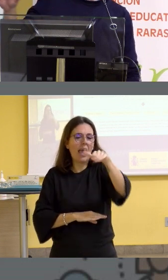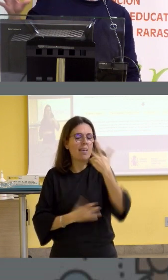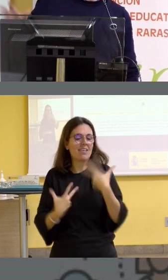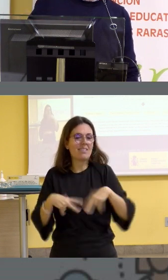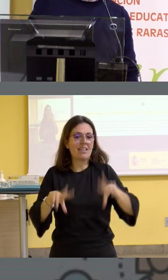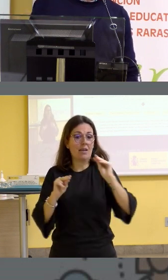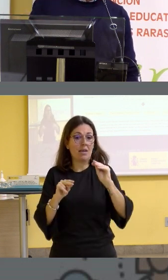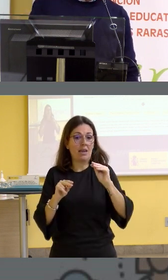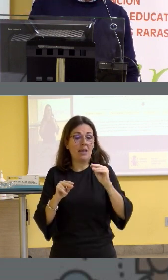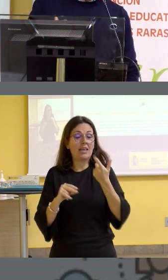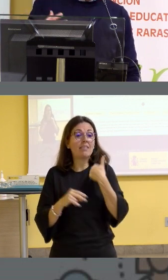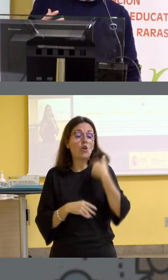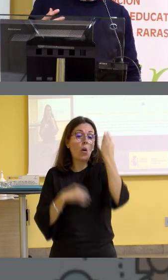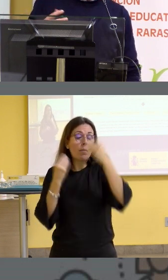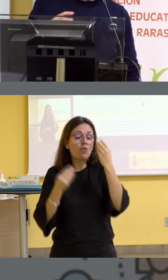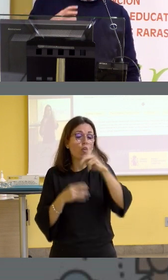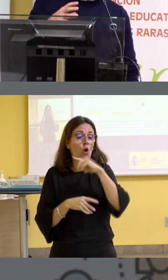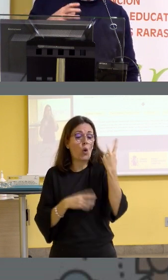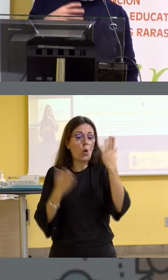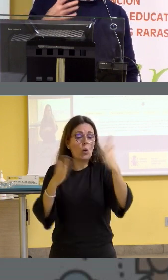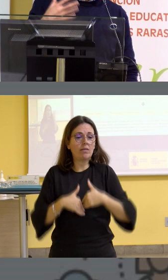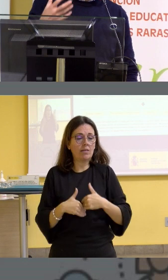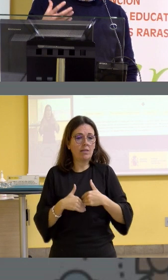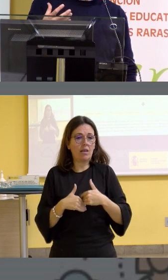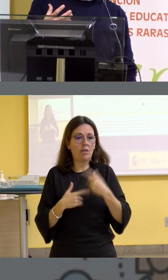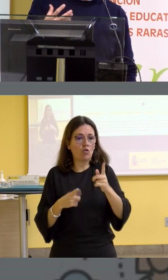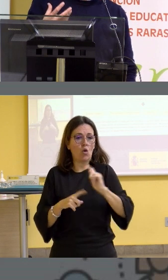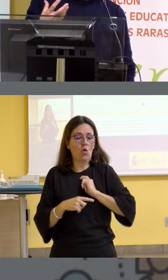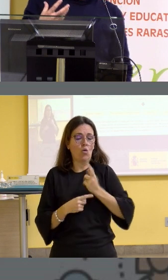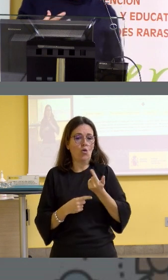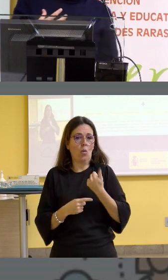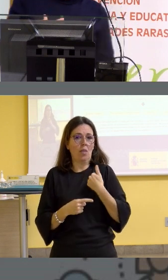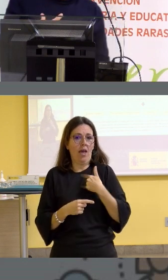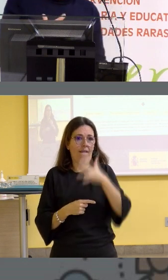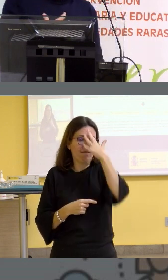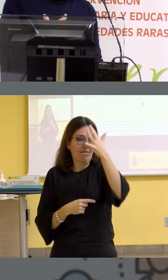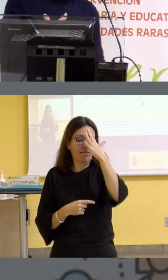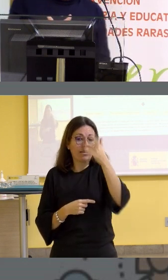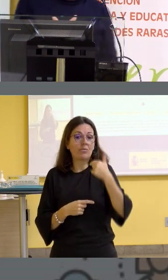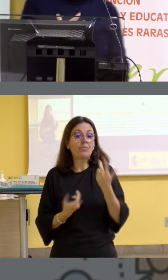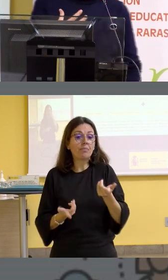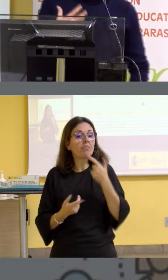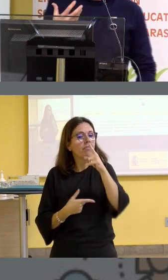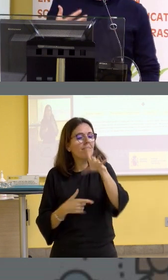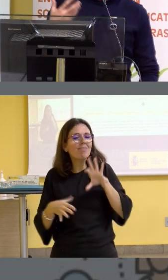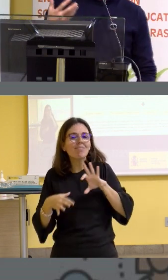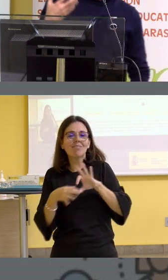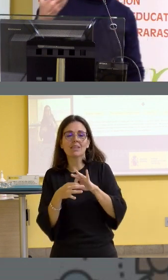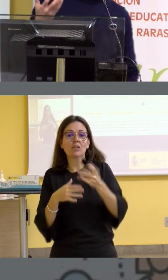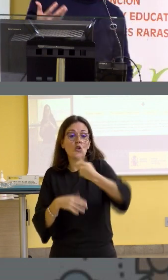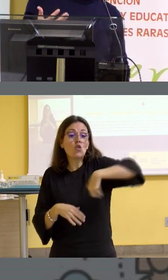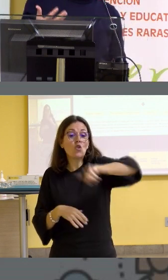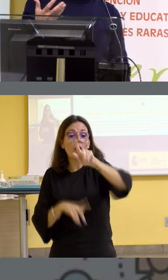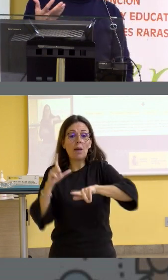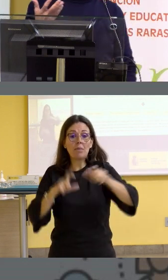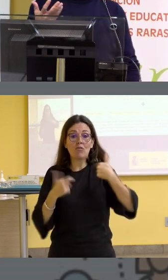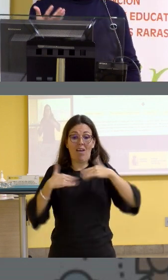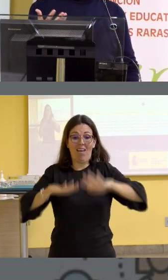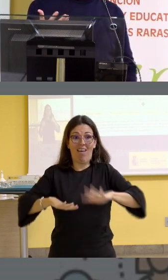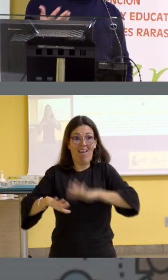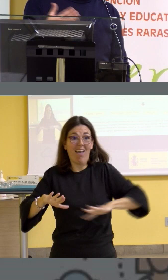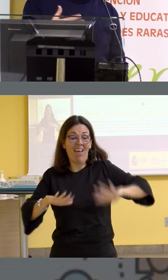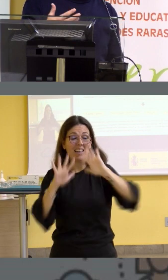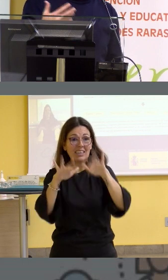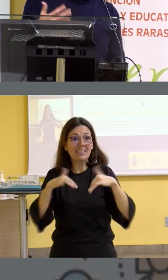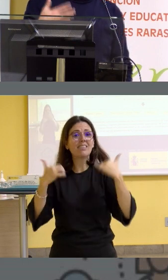que no existiese. El sufrimiento humano es una característica inherente al ser humano, es decir, todos los que estamos en esta